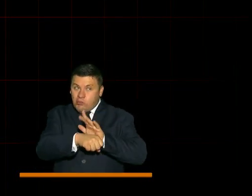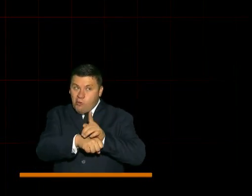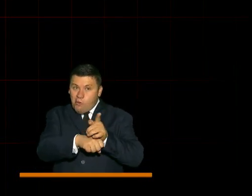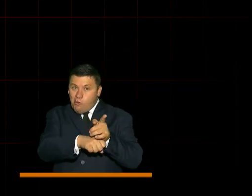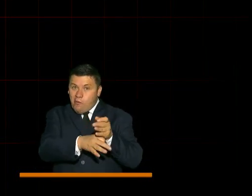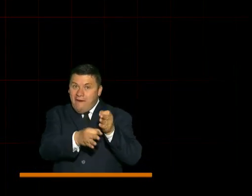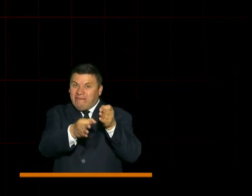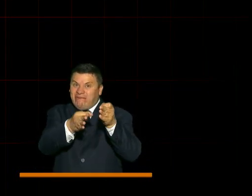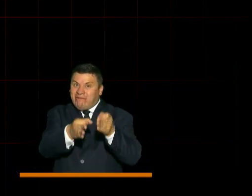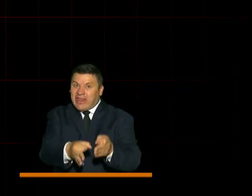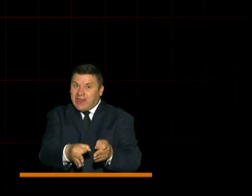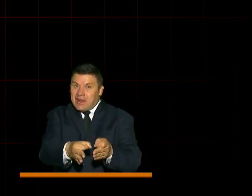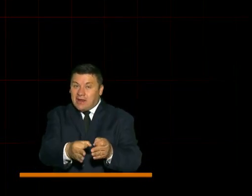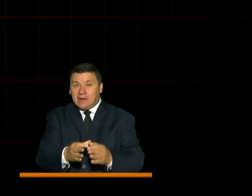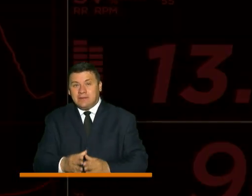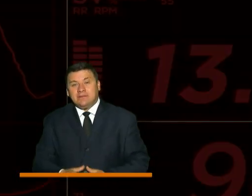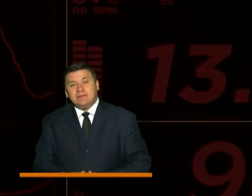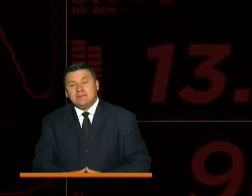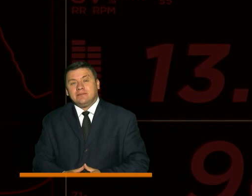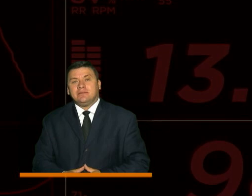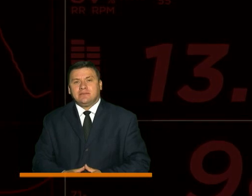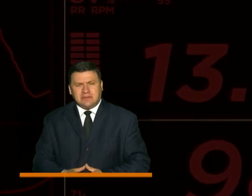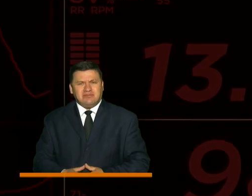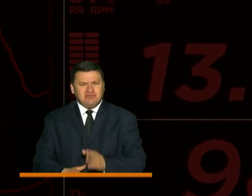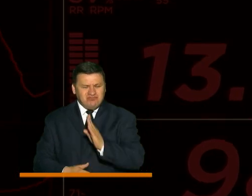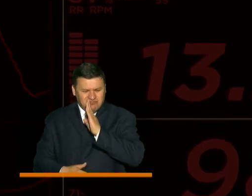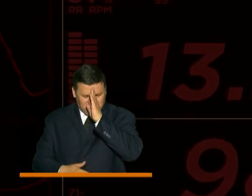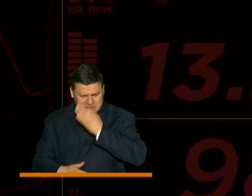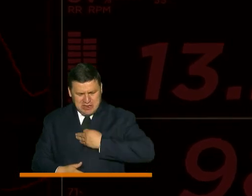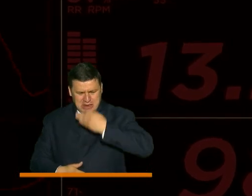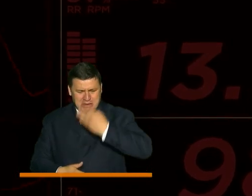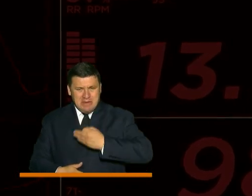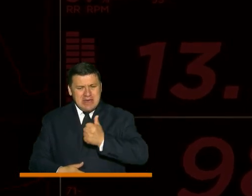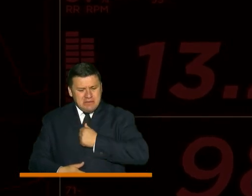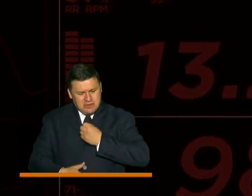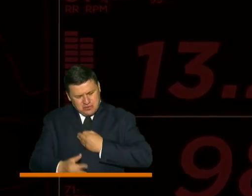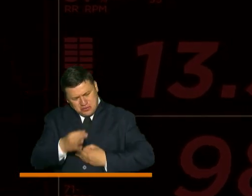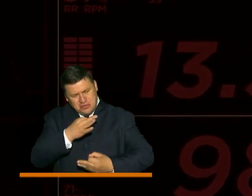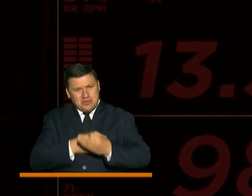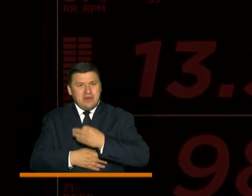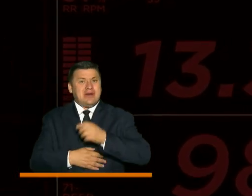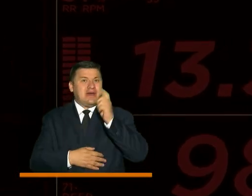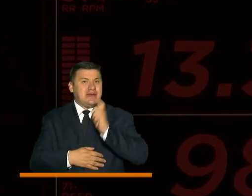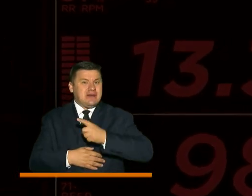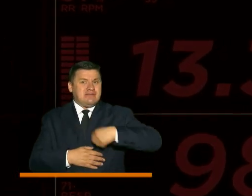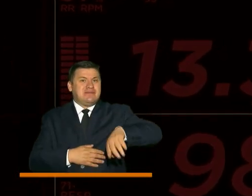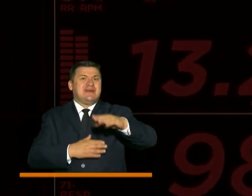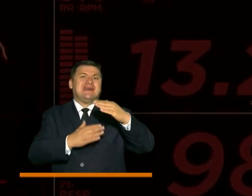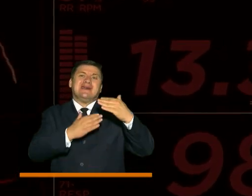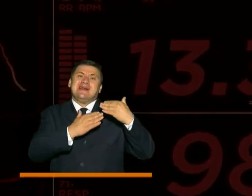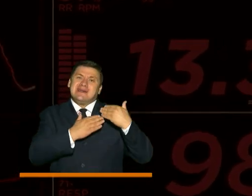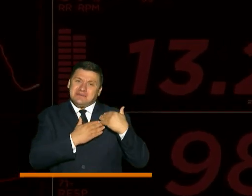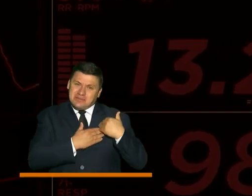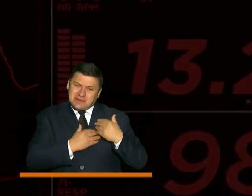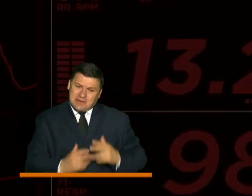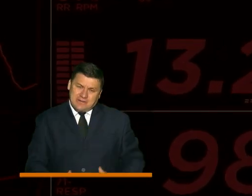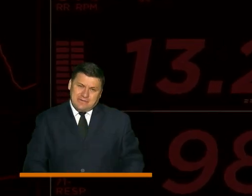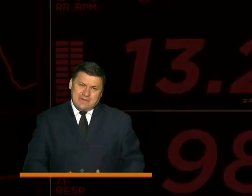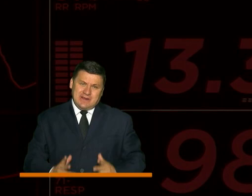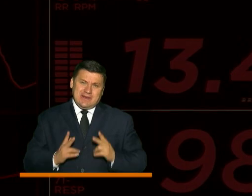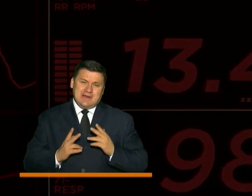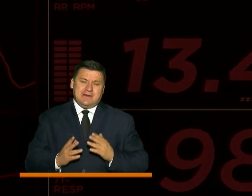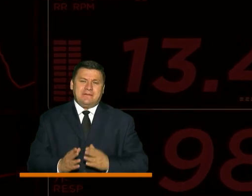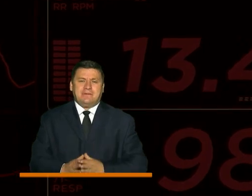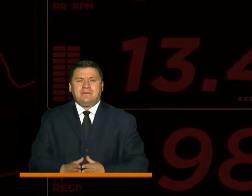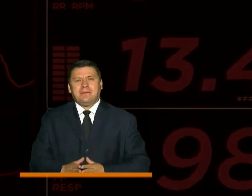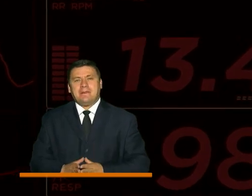muy real. Con disciplina y autocuidado, también somos responsables con la vida.